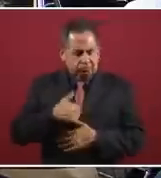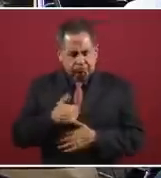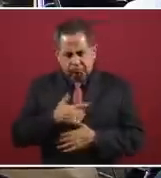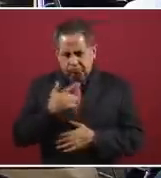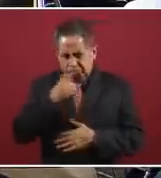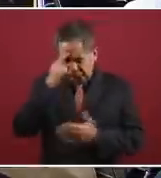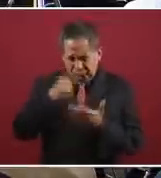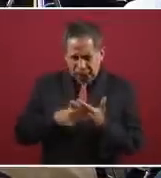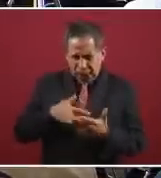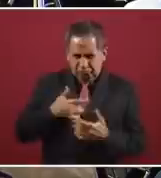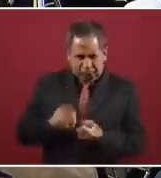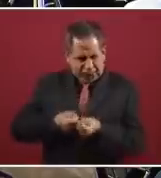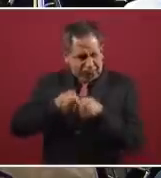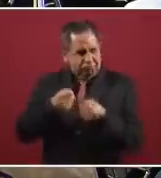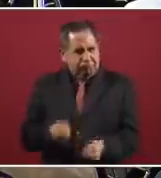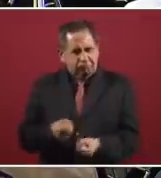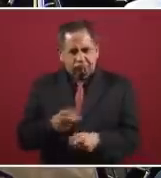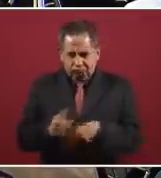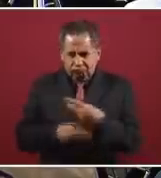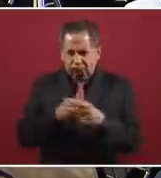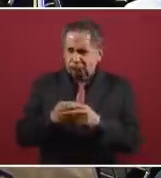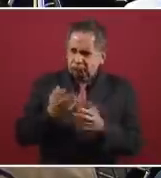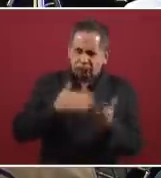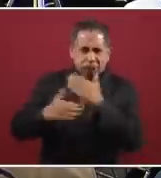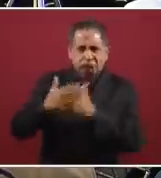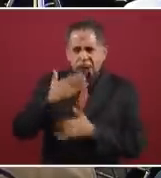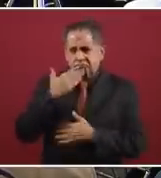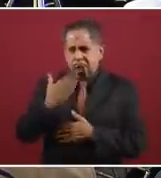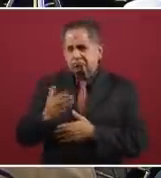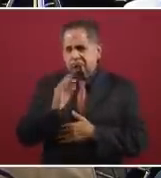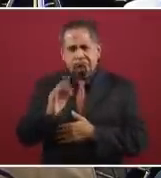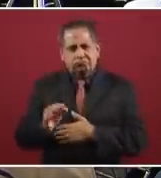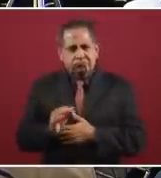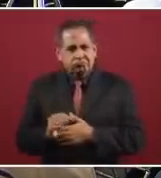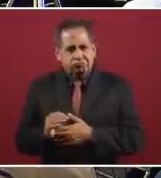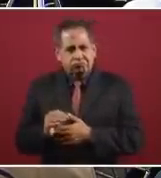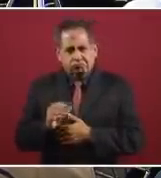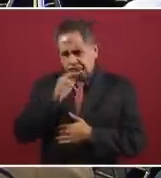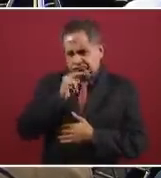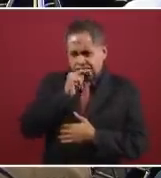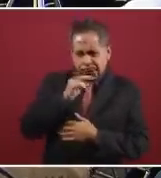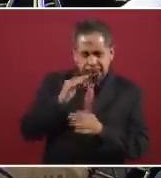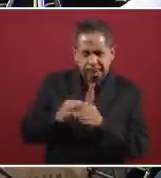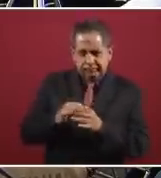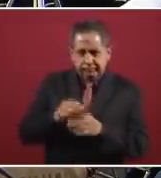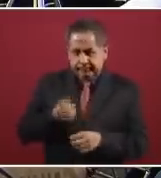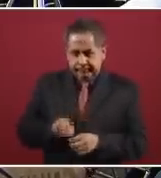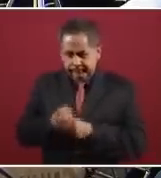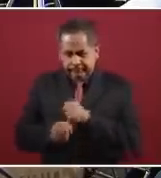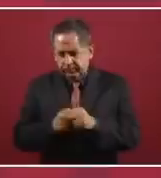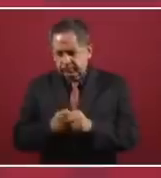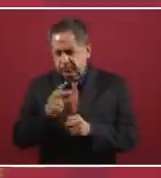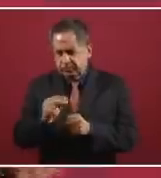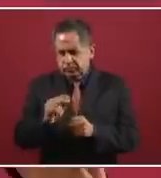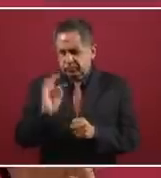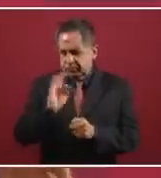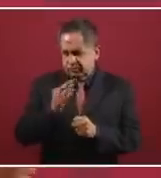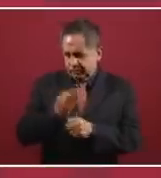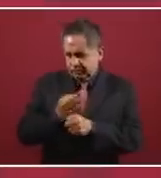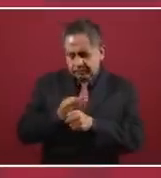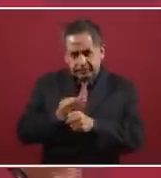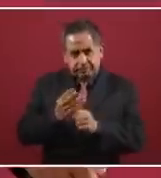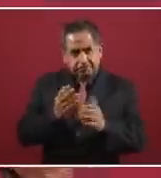convencido que vamos a crecer bien y pronto. No este año, probablemente este año no